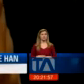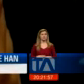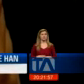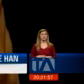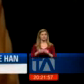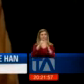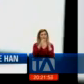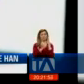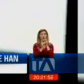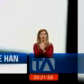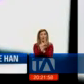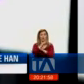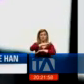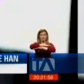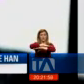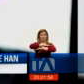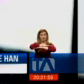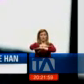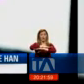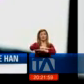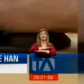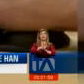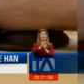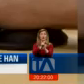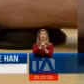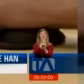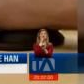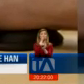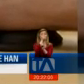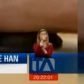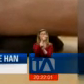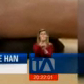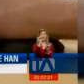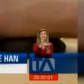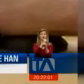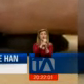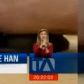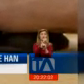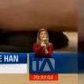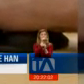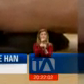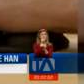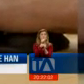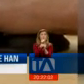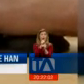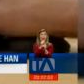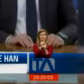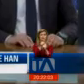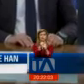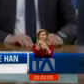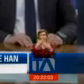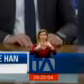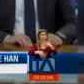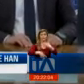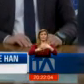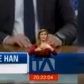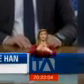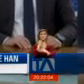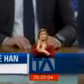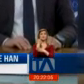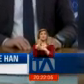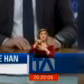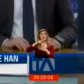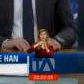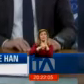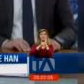La lista de sitios web y plataformas de entidades públicas y privadas que han sido blanco de ciberataques en Ecuador no es corta. Así lo dijo el